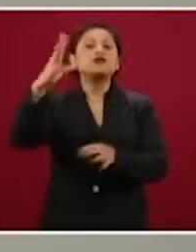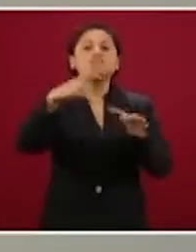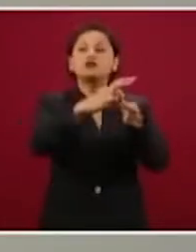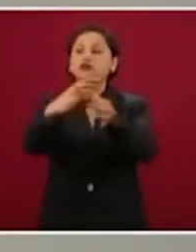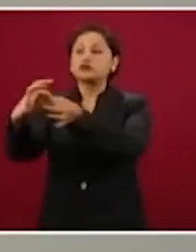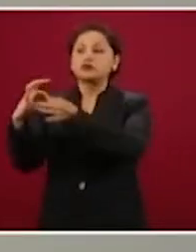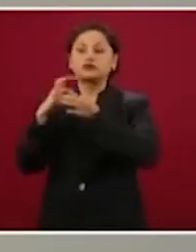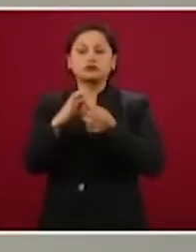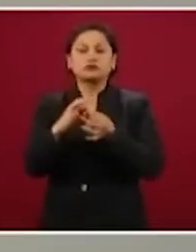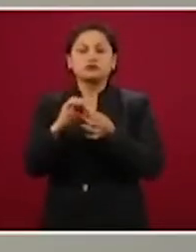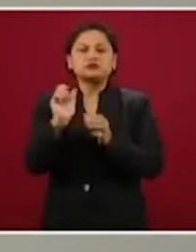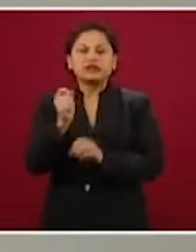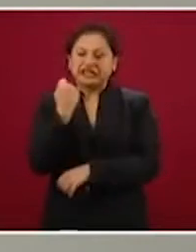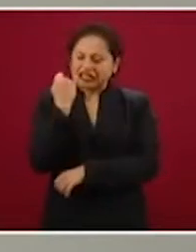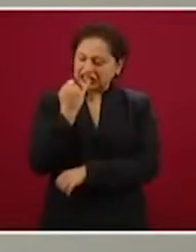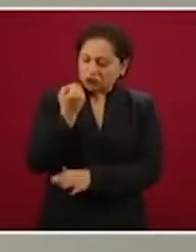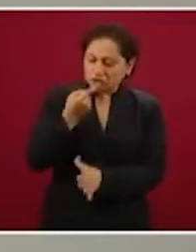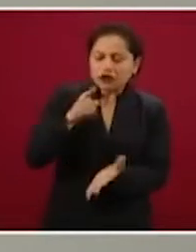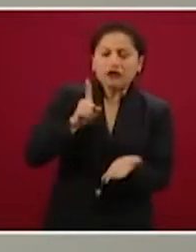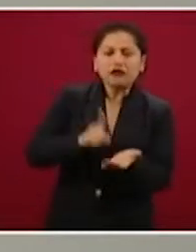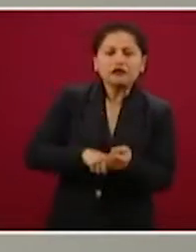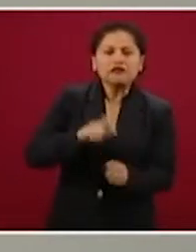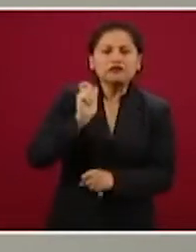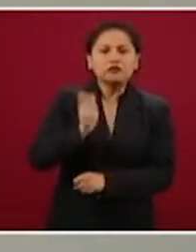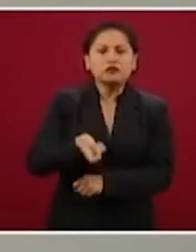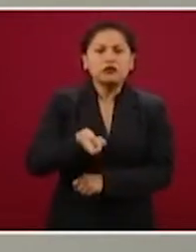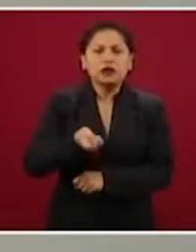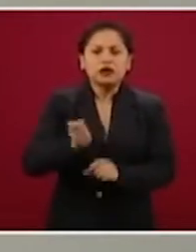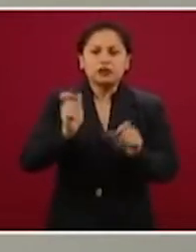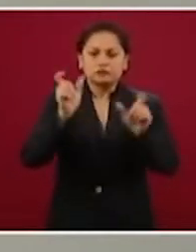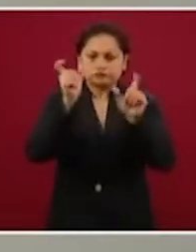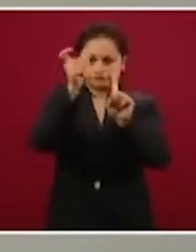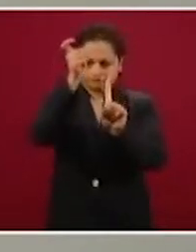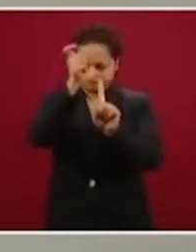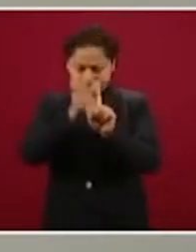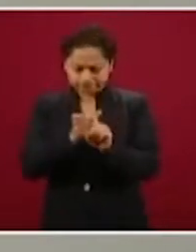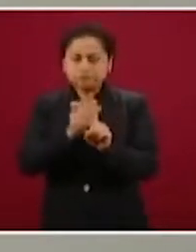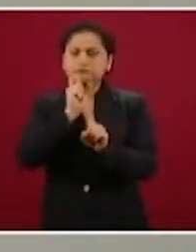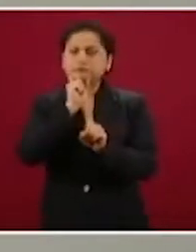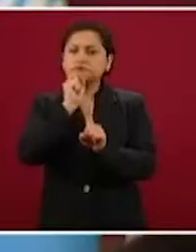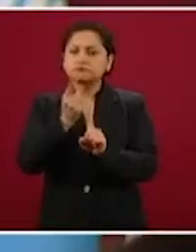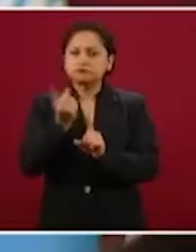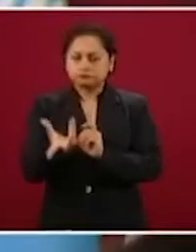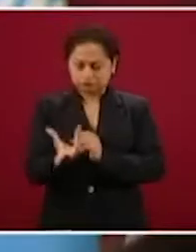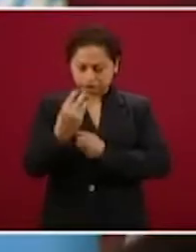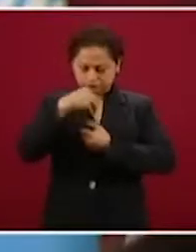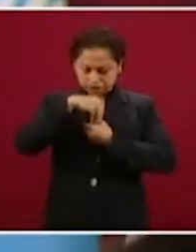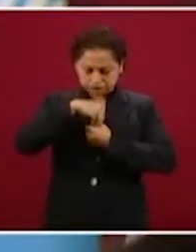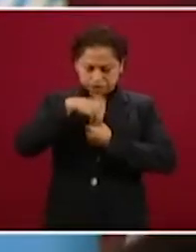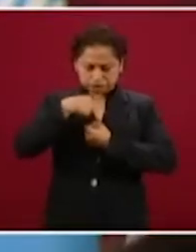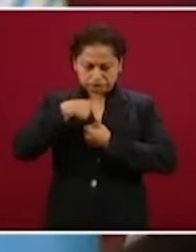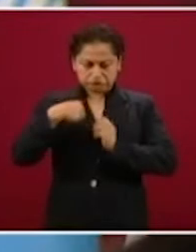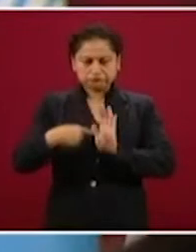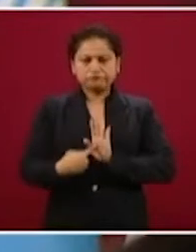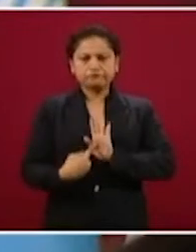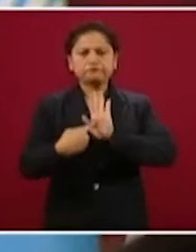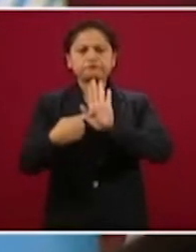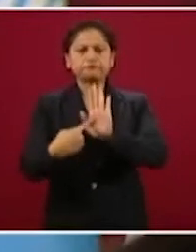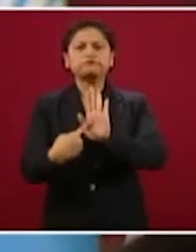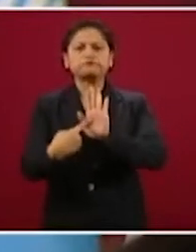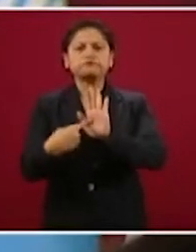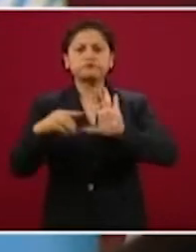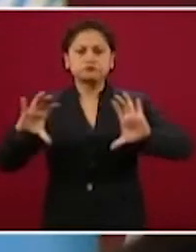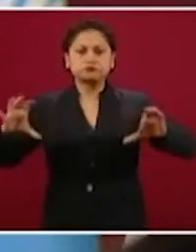dignidad, pero también de su capacidad para integrarse en la sociedad de hoy. Pues ¿cómo uno